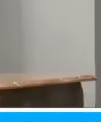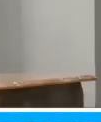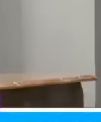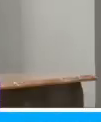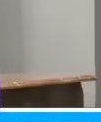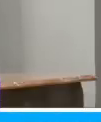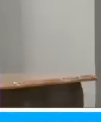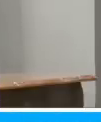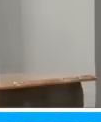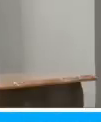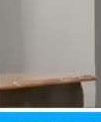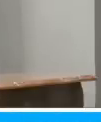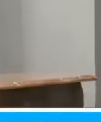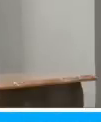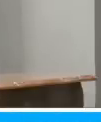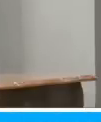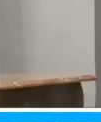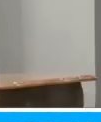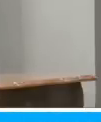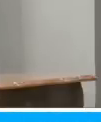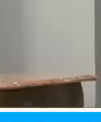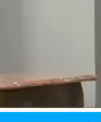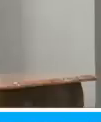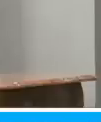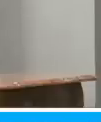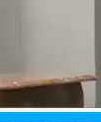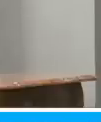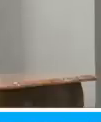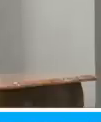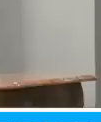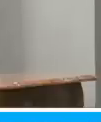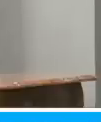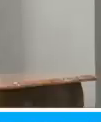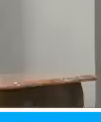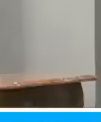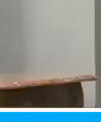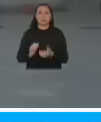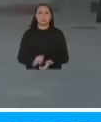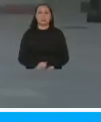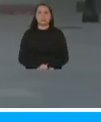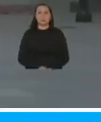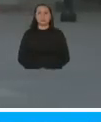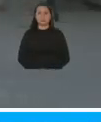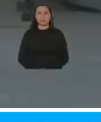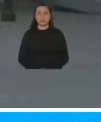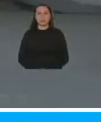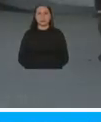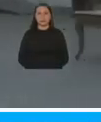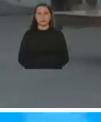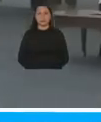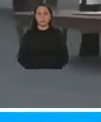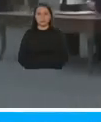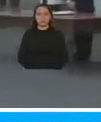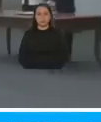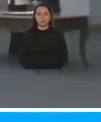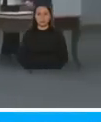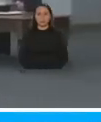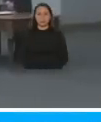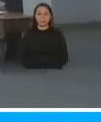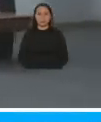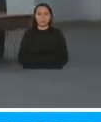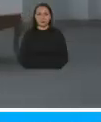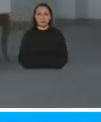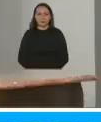uno de los problemas que tuvo la constituyente es que en el encapsulamiento también se encapsularon muchos constitucionales de sus propios partidos, sus